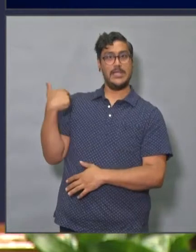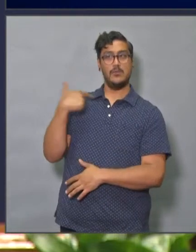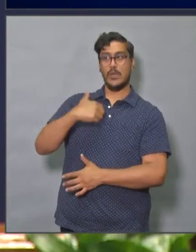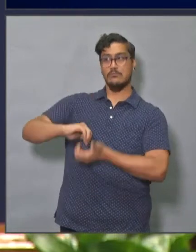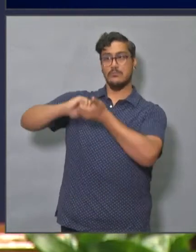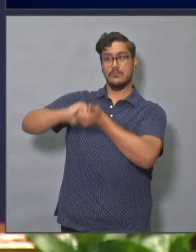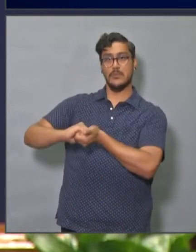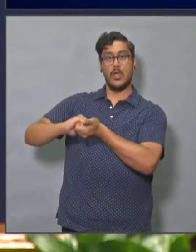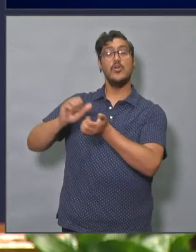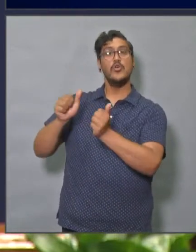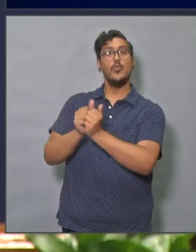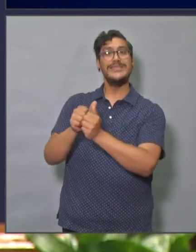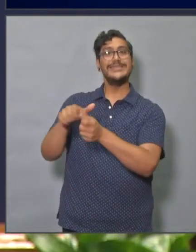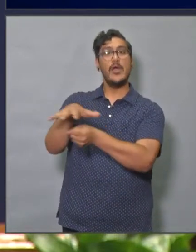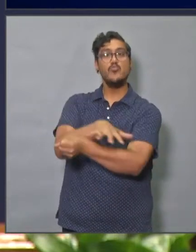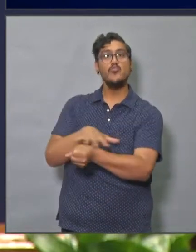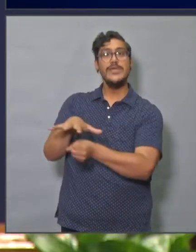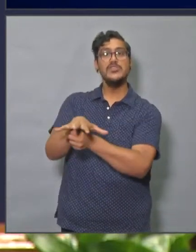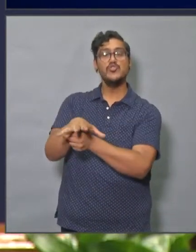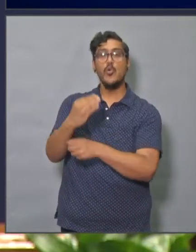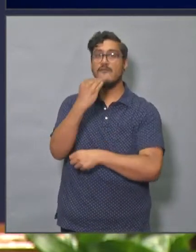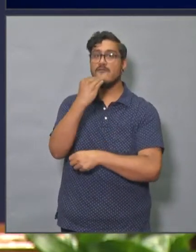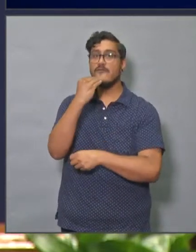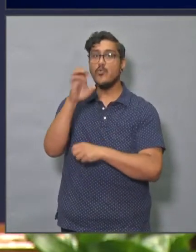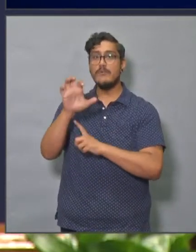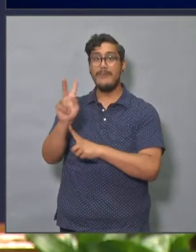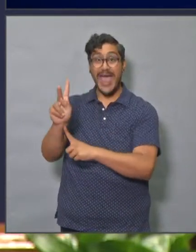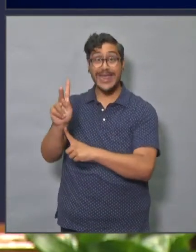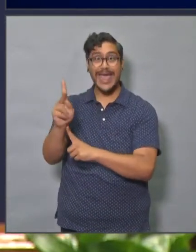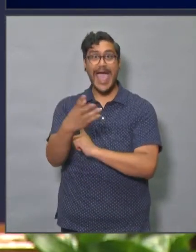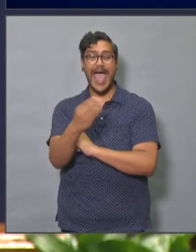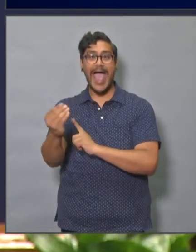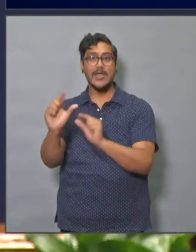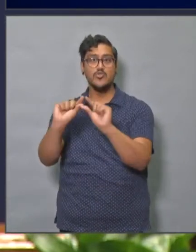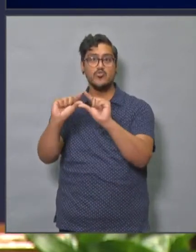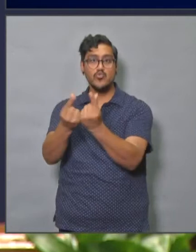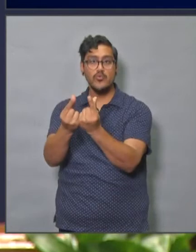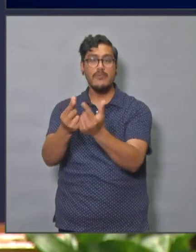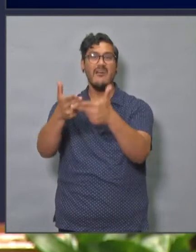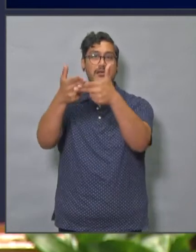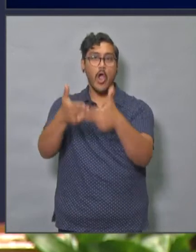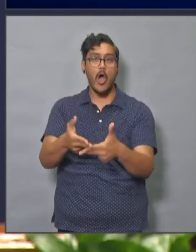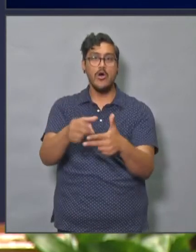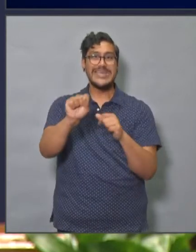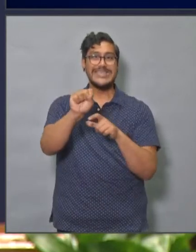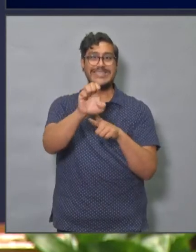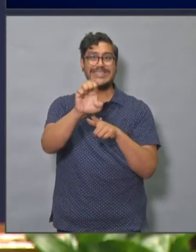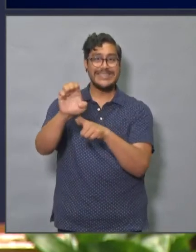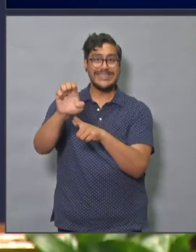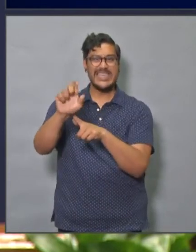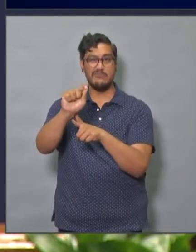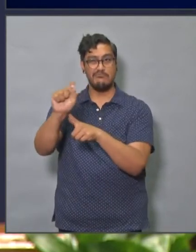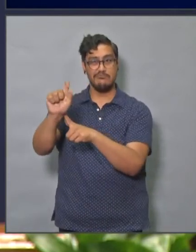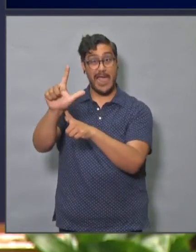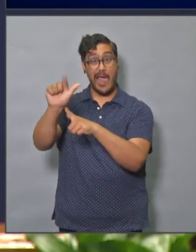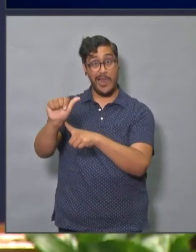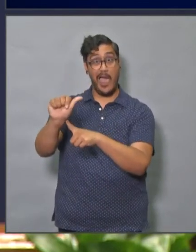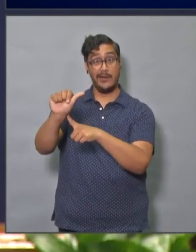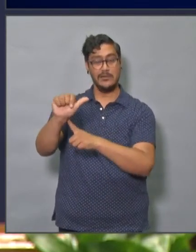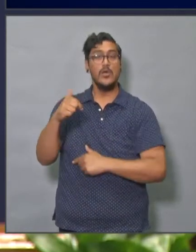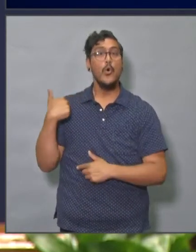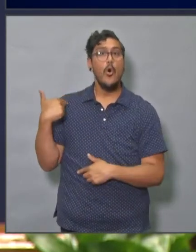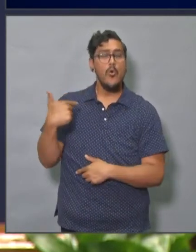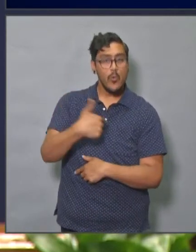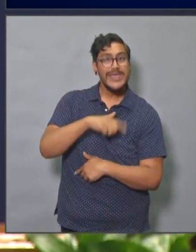Banco Regional de Comidas y con el grupo que se llama CLA. Nosotros Vamos